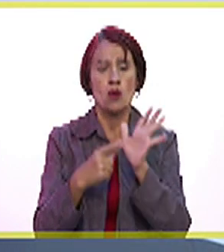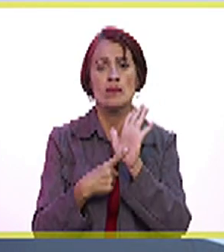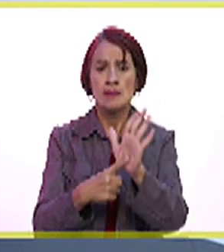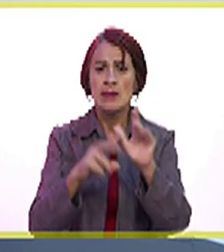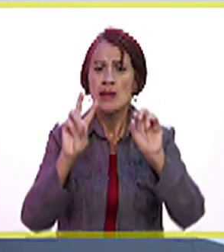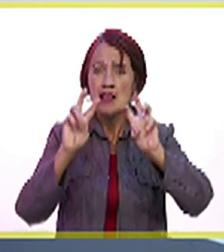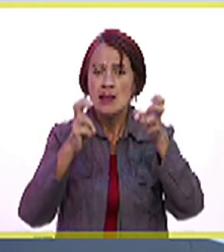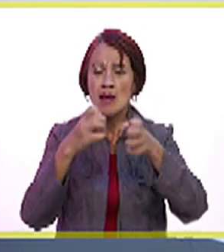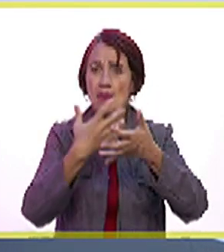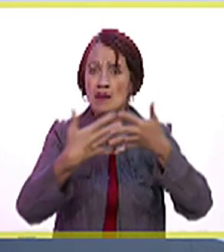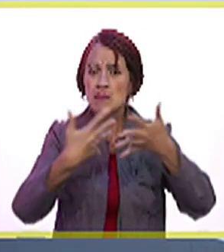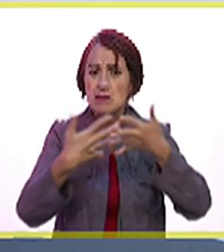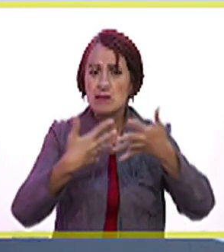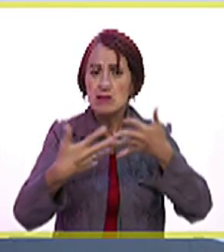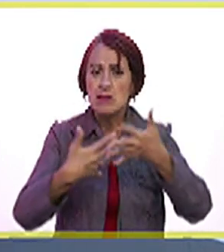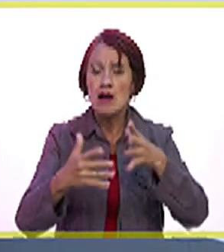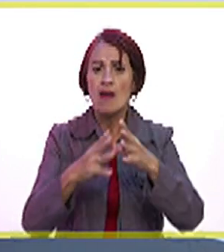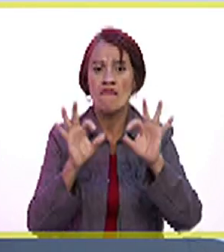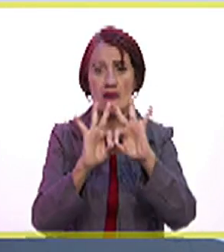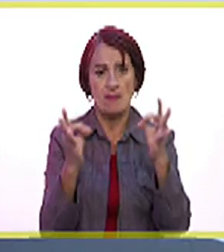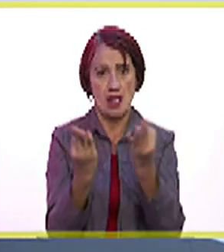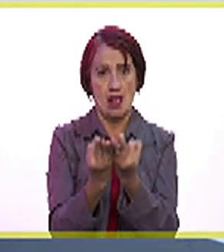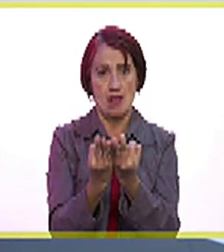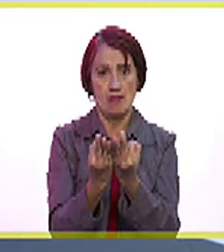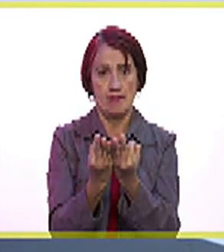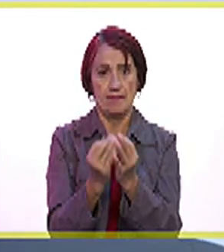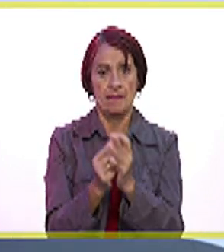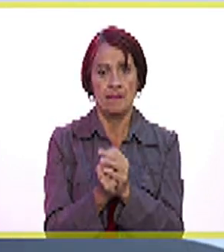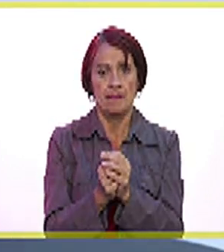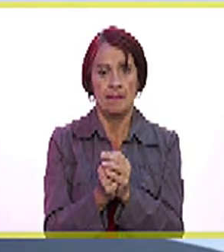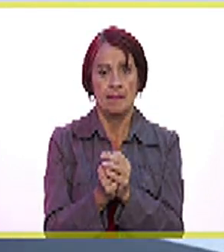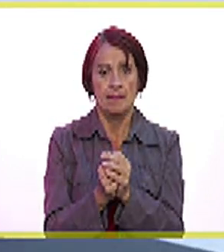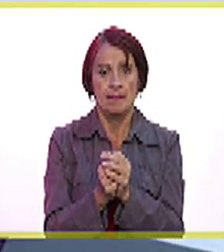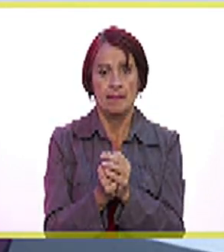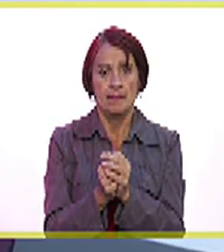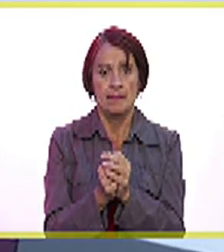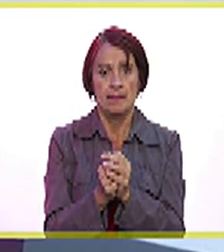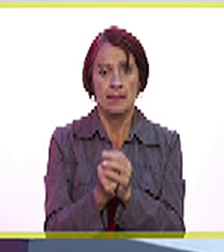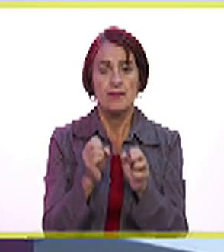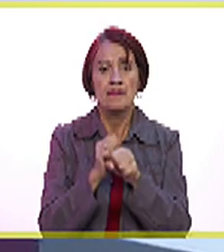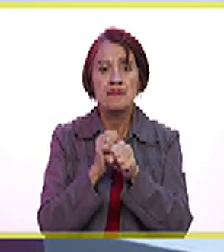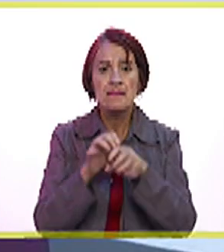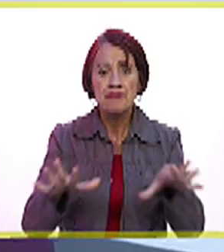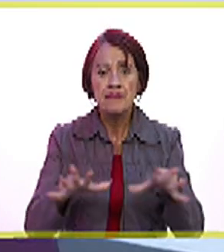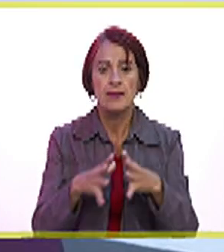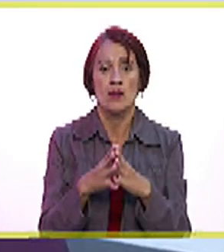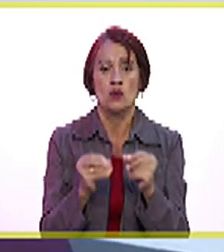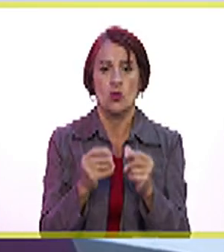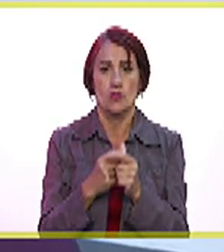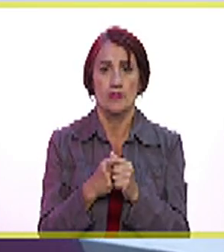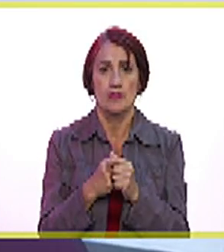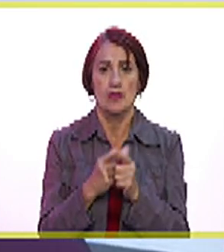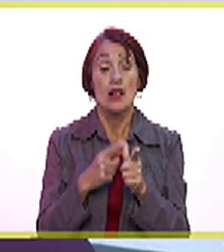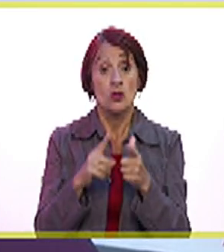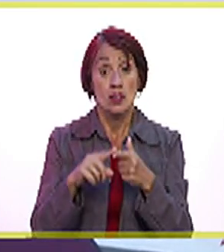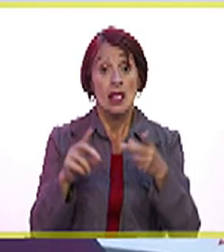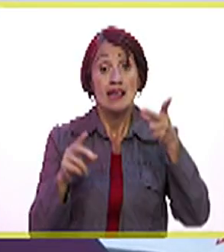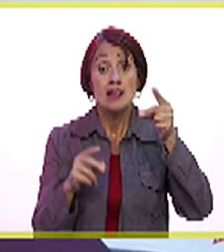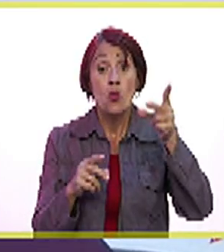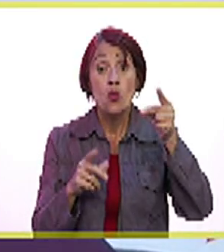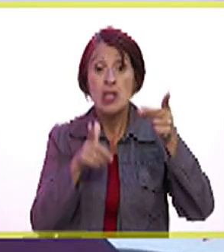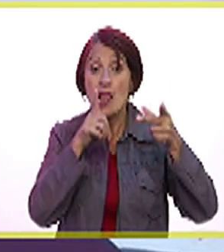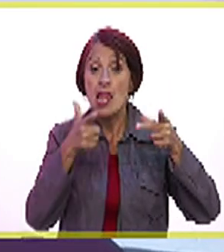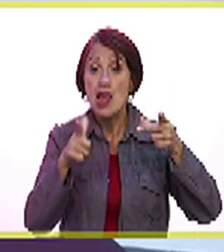contexto informal, familiar y distendido. Bien, entonces, si es una lengua